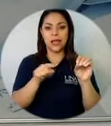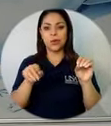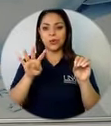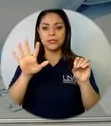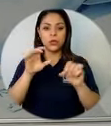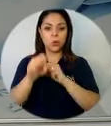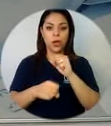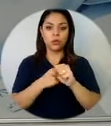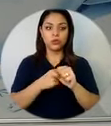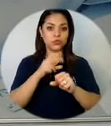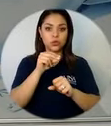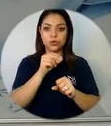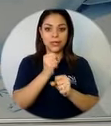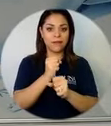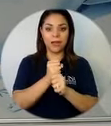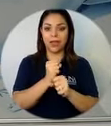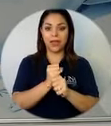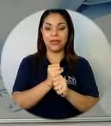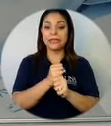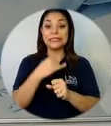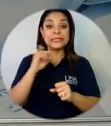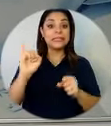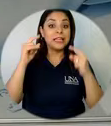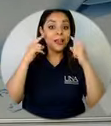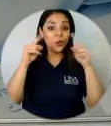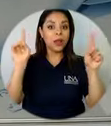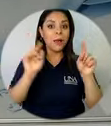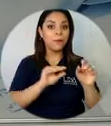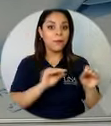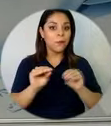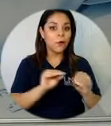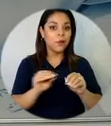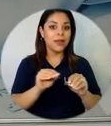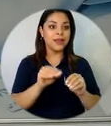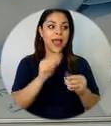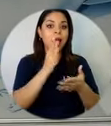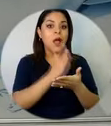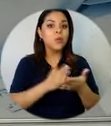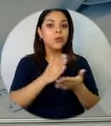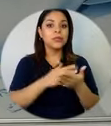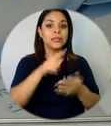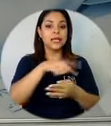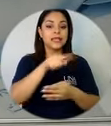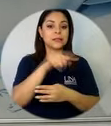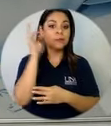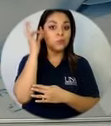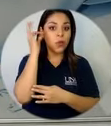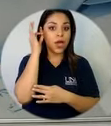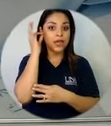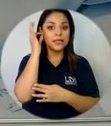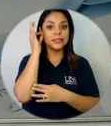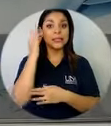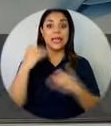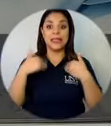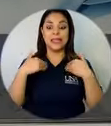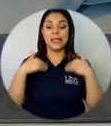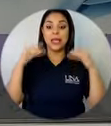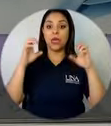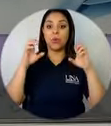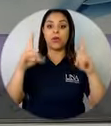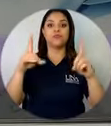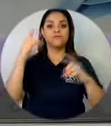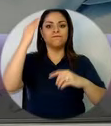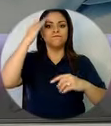productivas, entre 30 y 45 años, que no participan del mercado laboral. Y si lográramos mover una parte de esas mujeres que